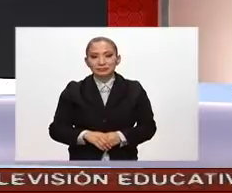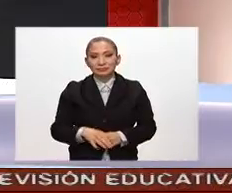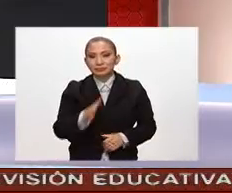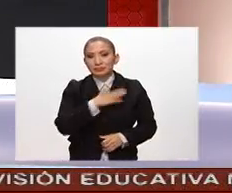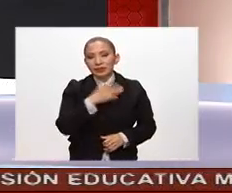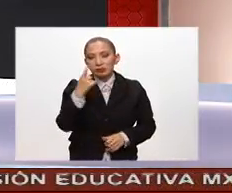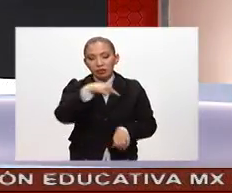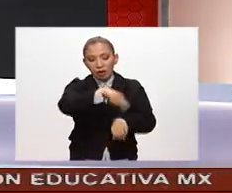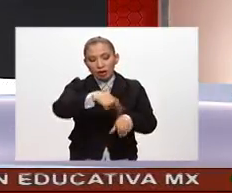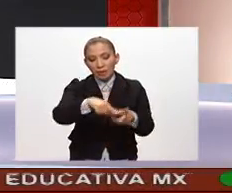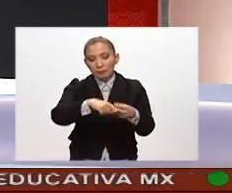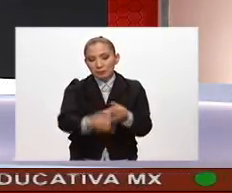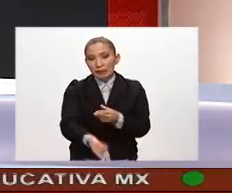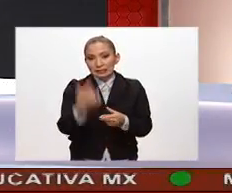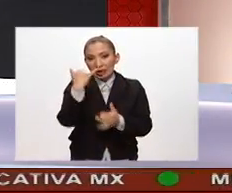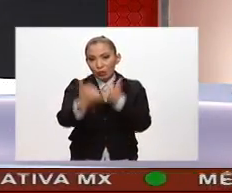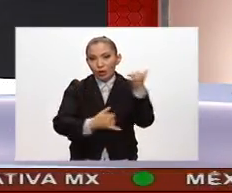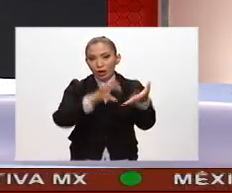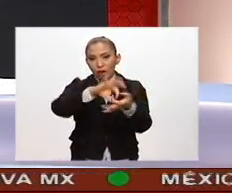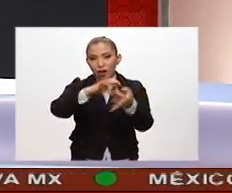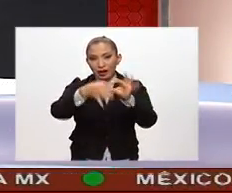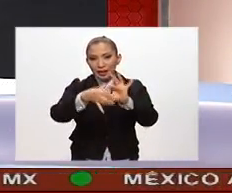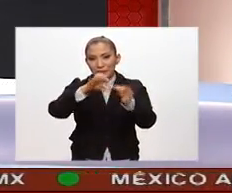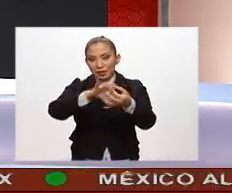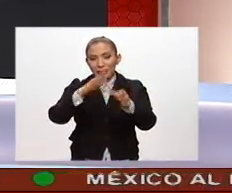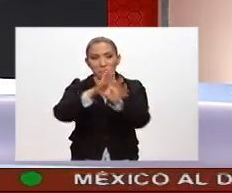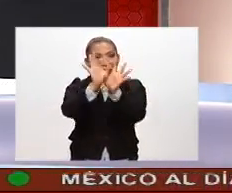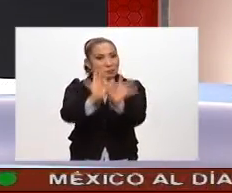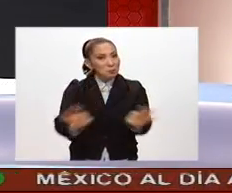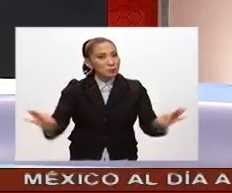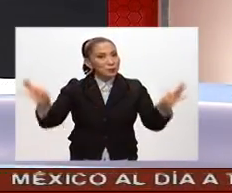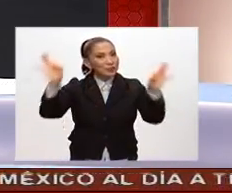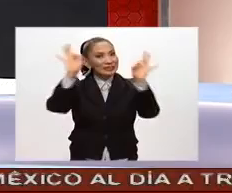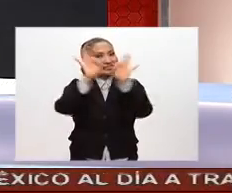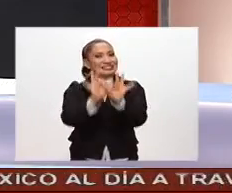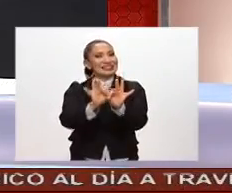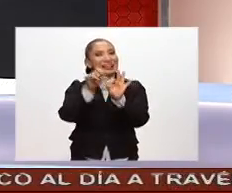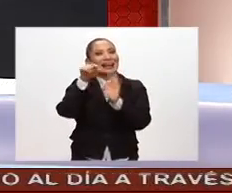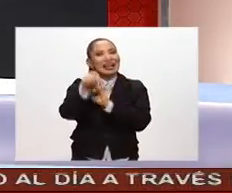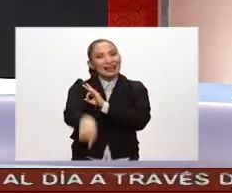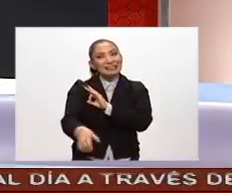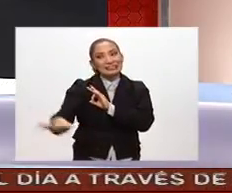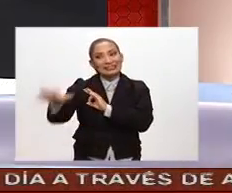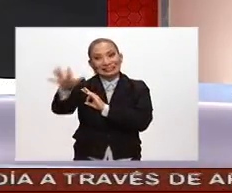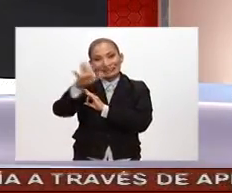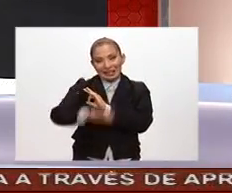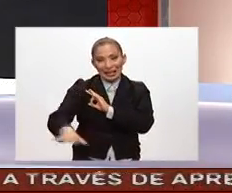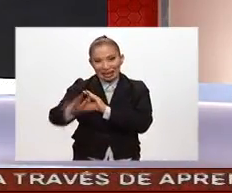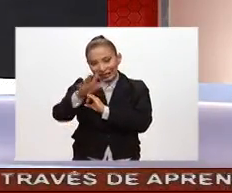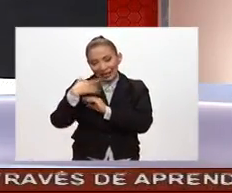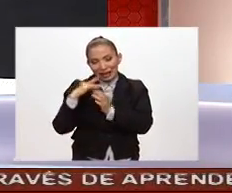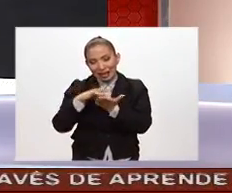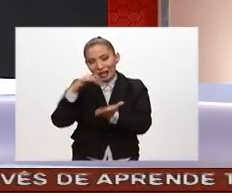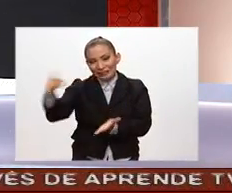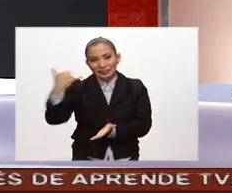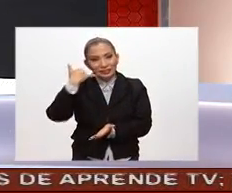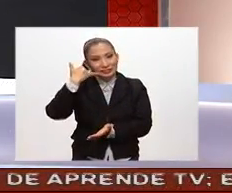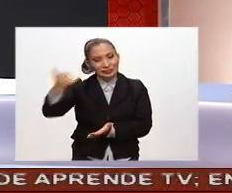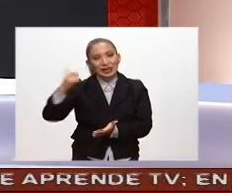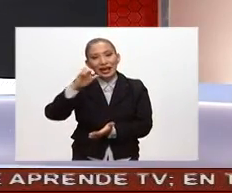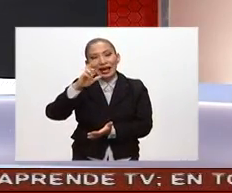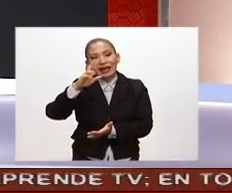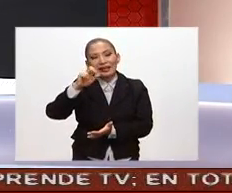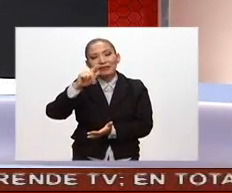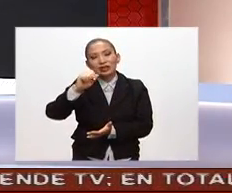Bueno, y en unas horas comienza esta justa deportiva, la más importante en este ámbito. Agradezco que nos tome la llamada